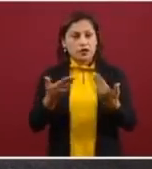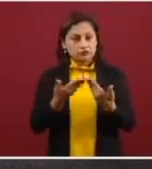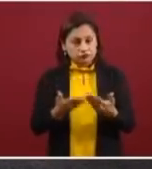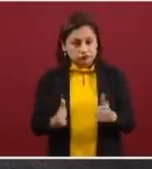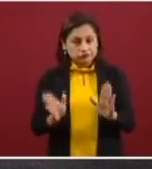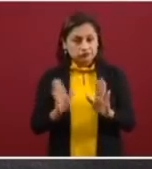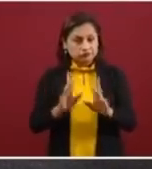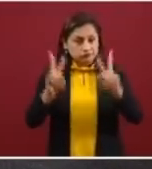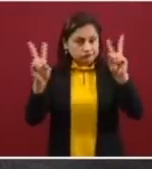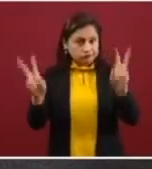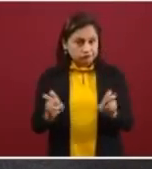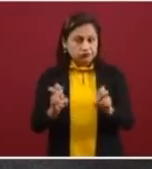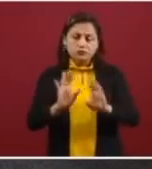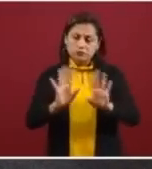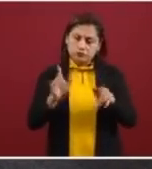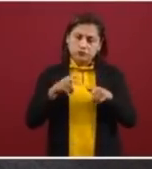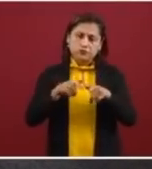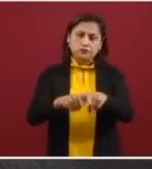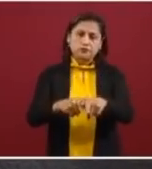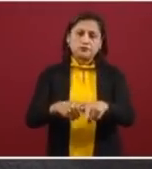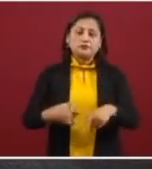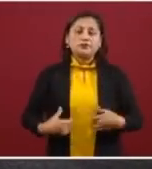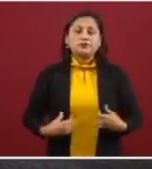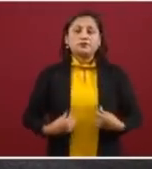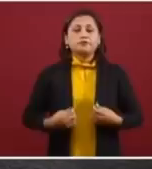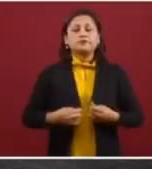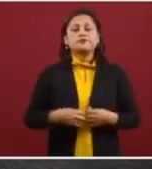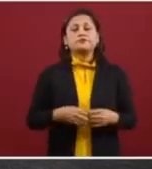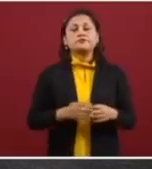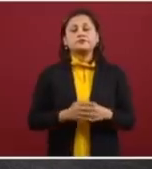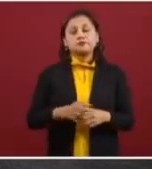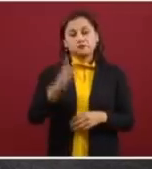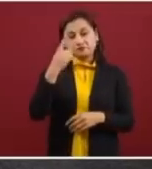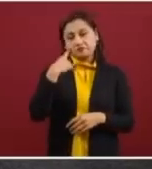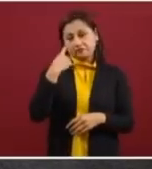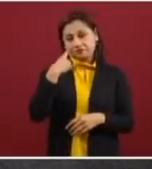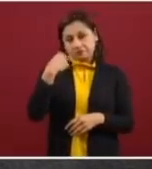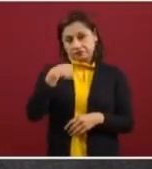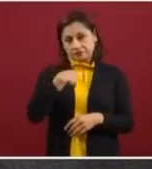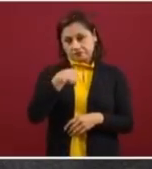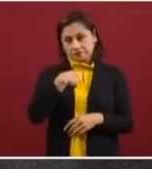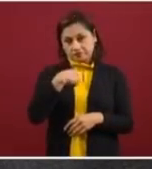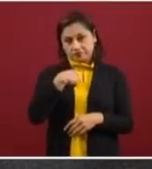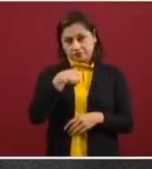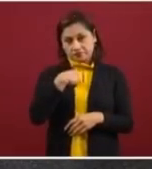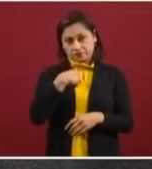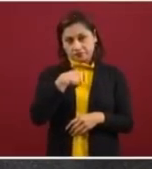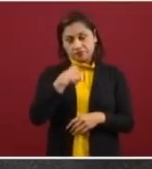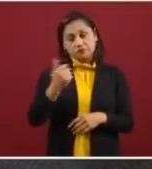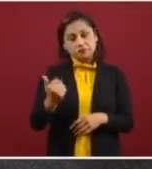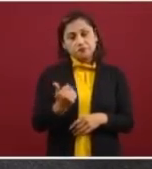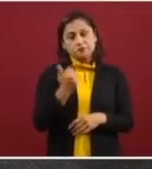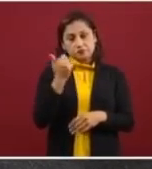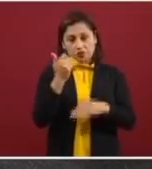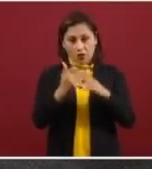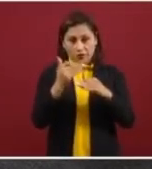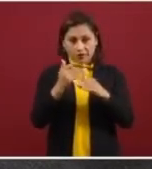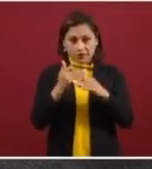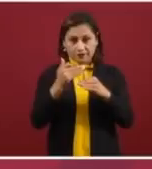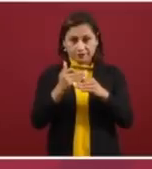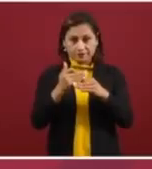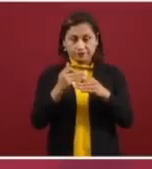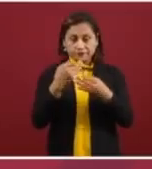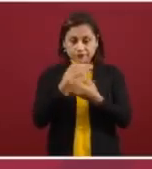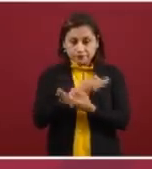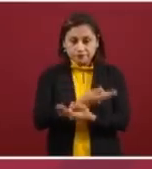mandatario insistió en que su gobierno no optará por el uso de la fuerza y la confrontación en temas de seguridad como el de Culiacán.